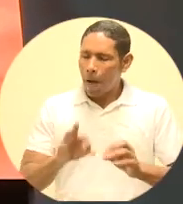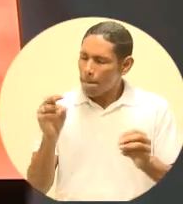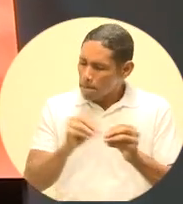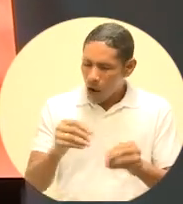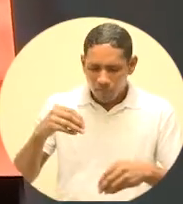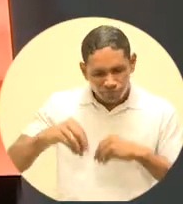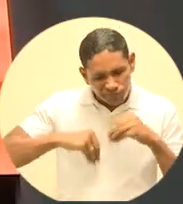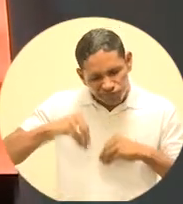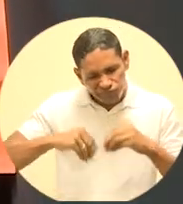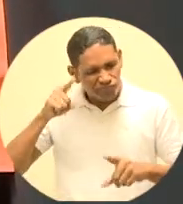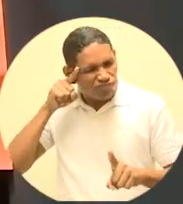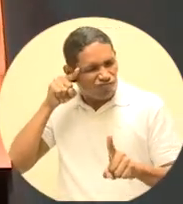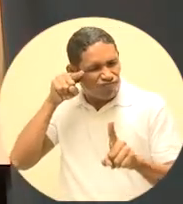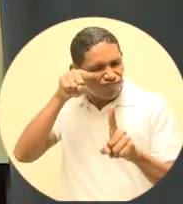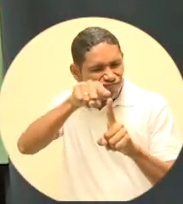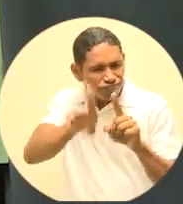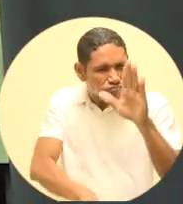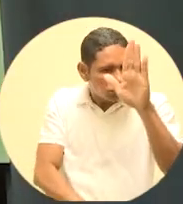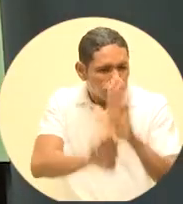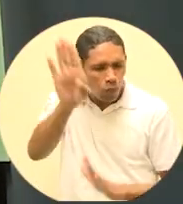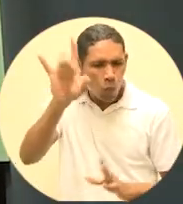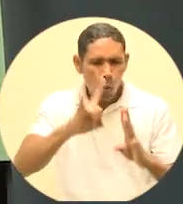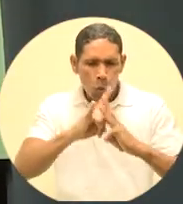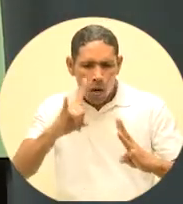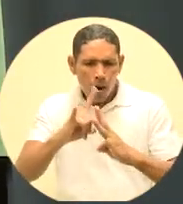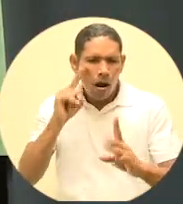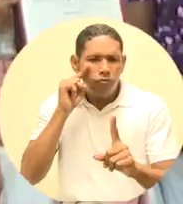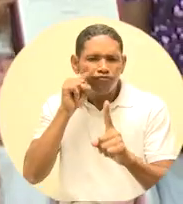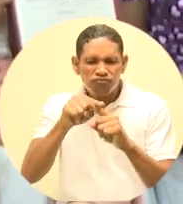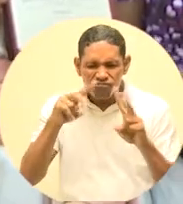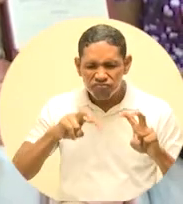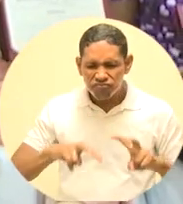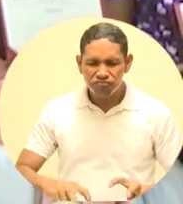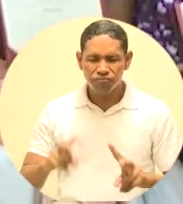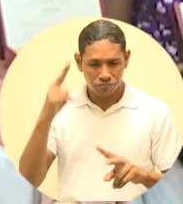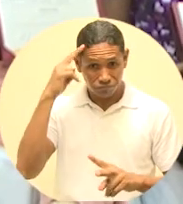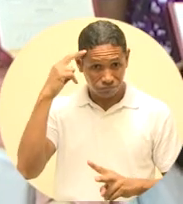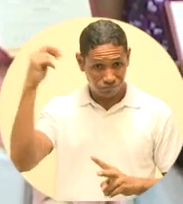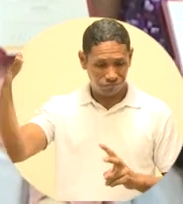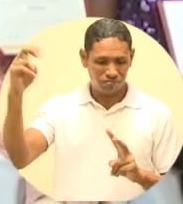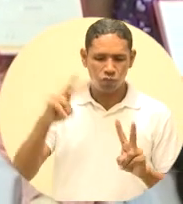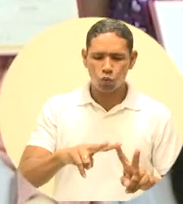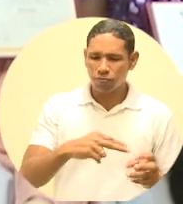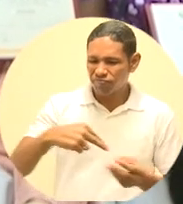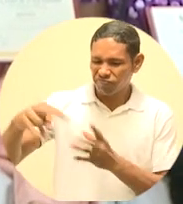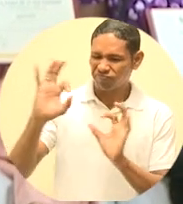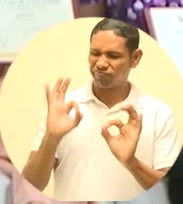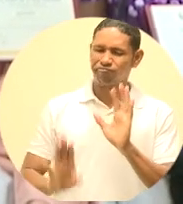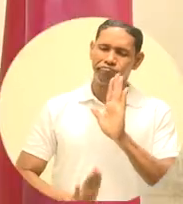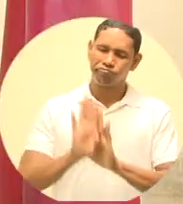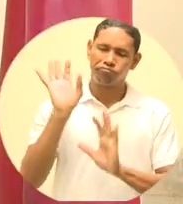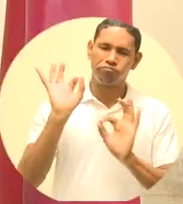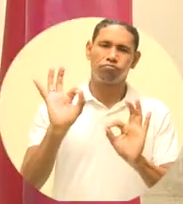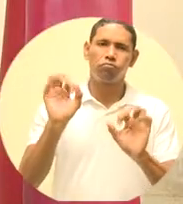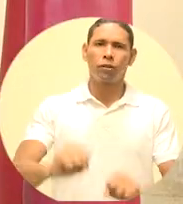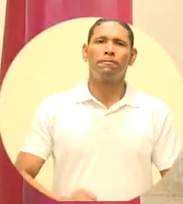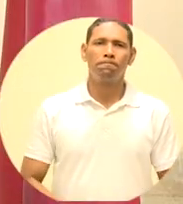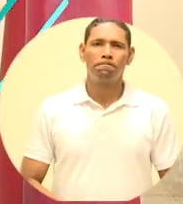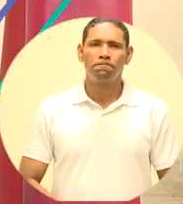seguir preparándose y sembrando en la Universidad del Magdalena nuevos conocimientos y educación de alta calidad.